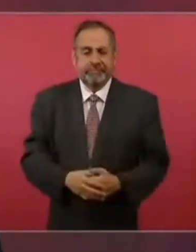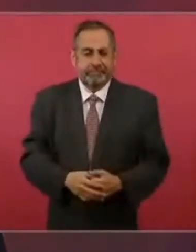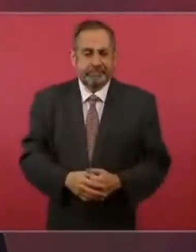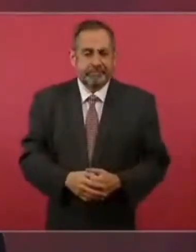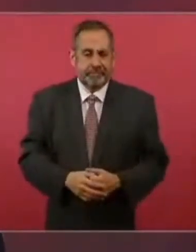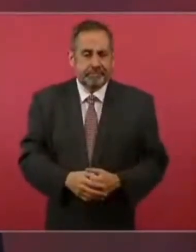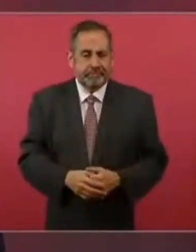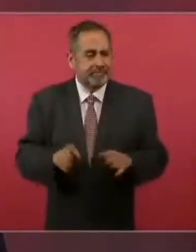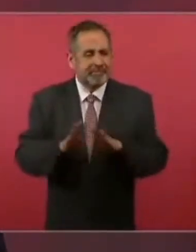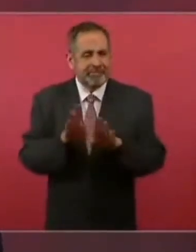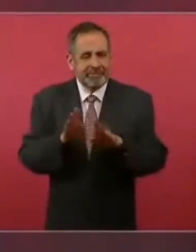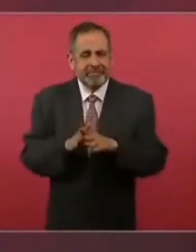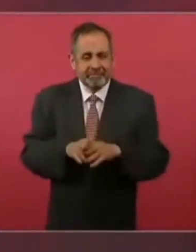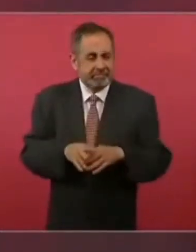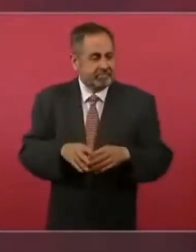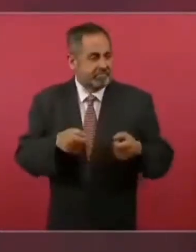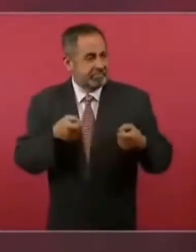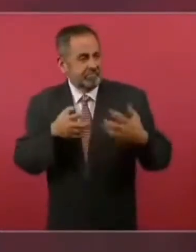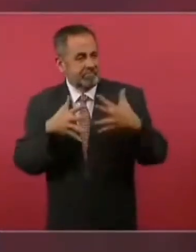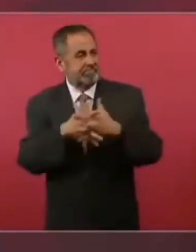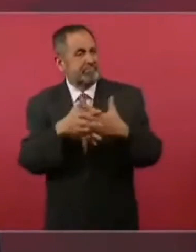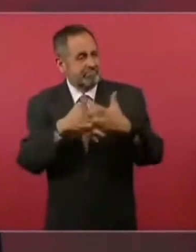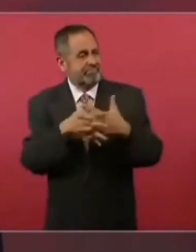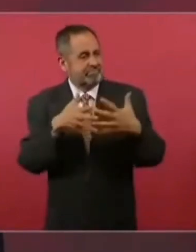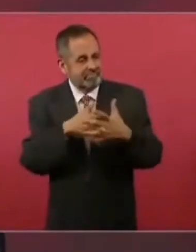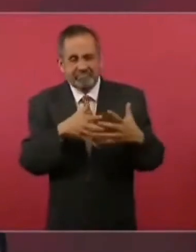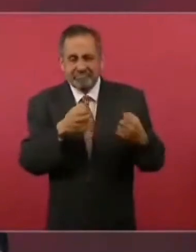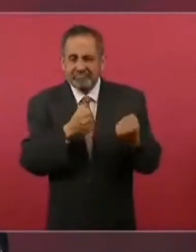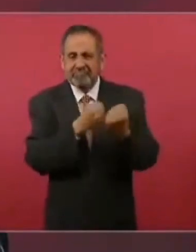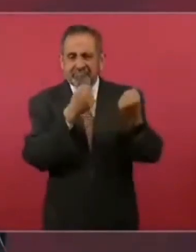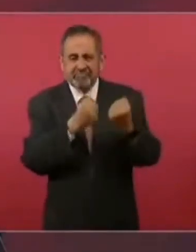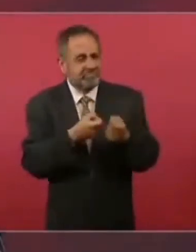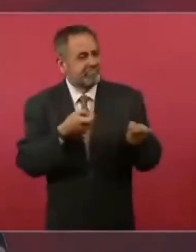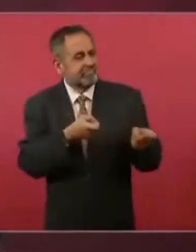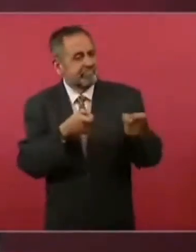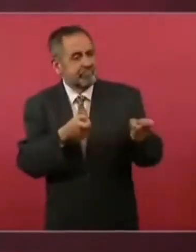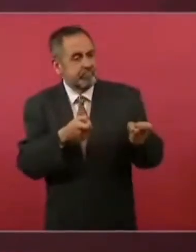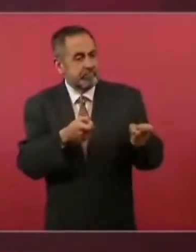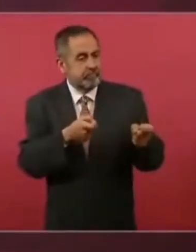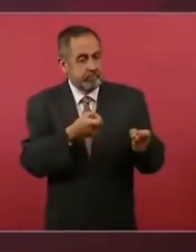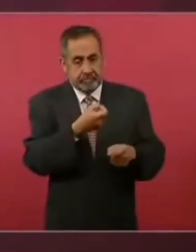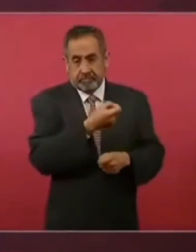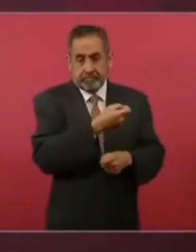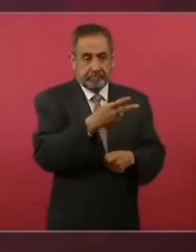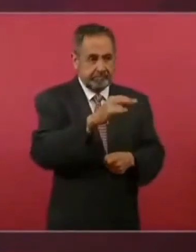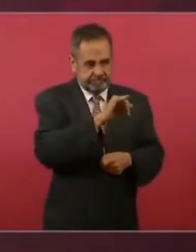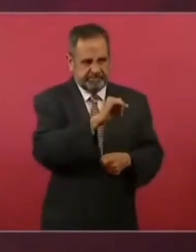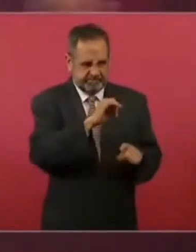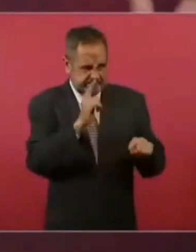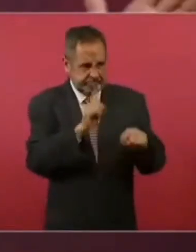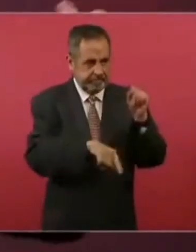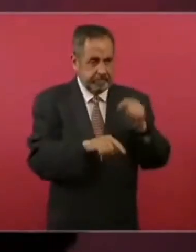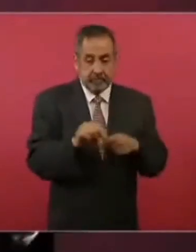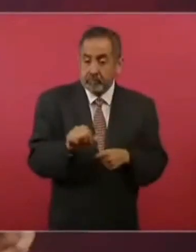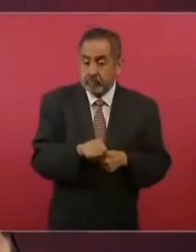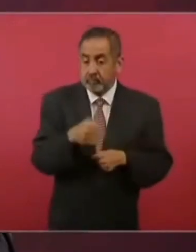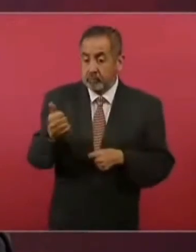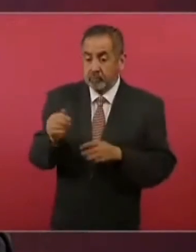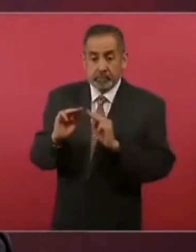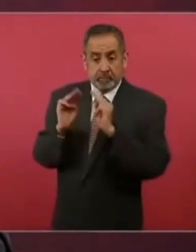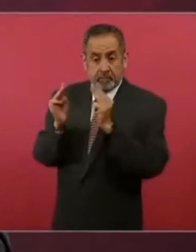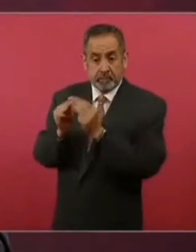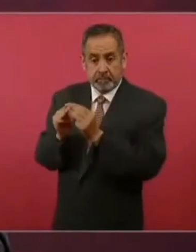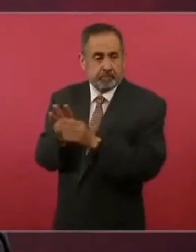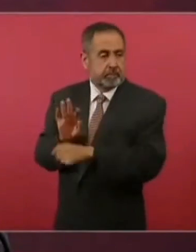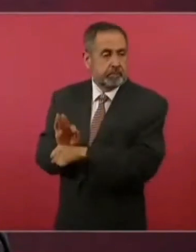Y se combatía a unas bandas y se protegía a otras.